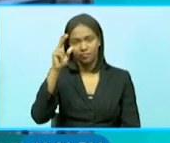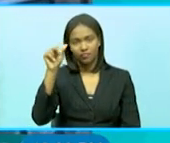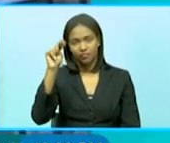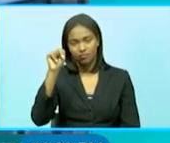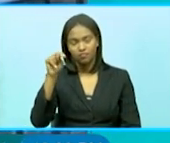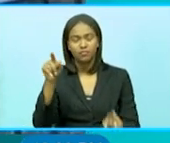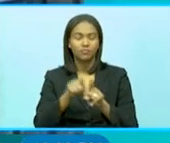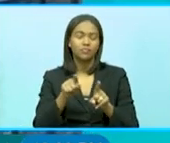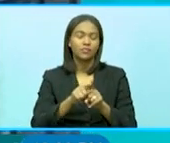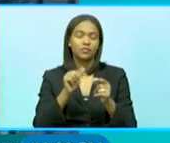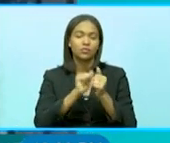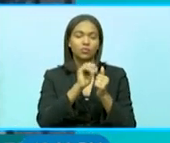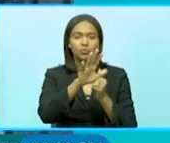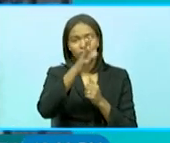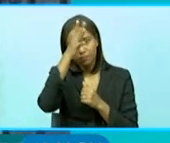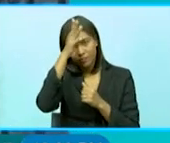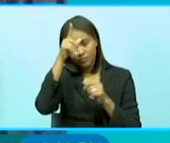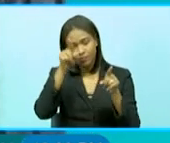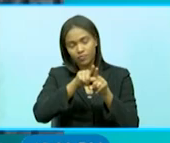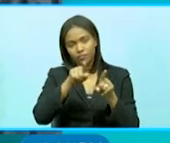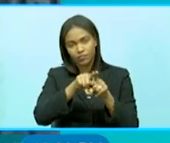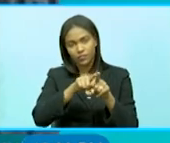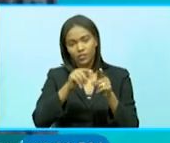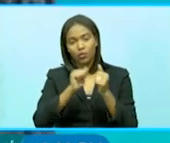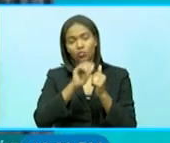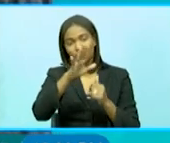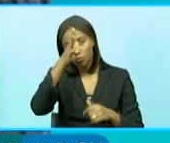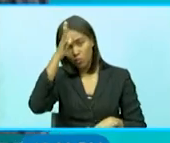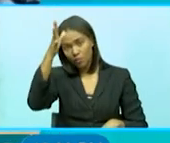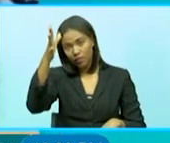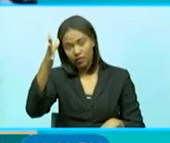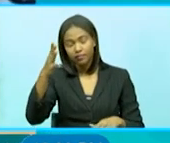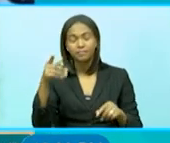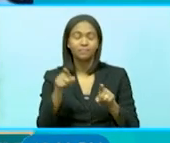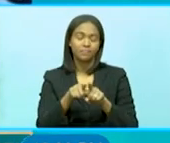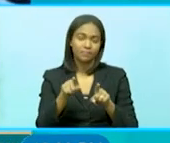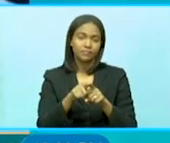de a su padre también y a su abuelo, Juan Ramón Gómez